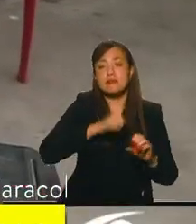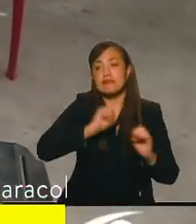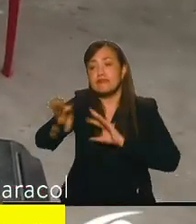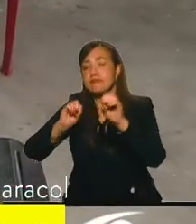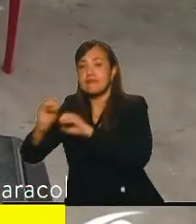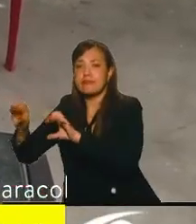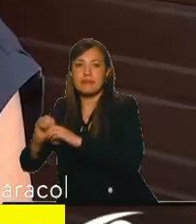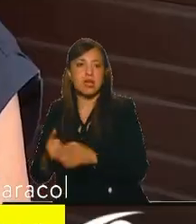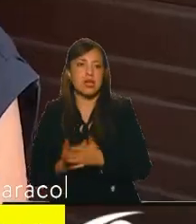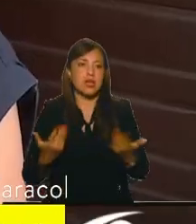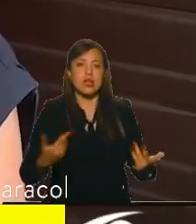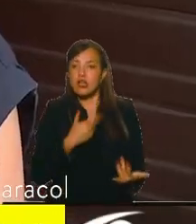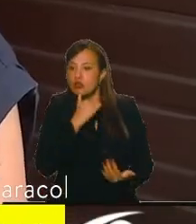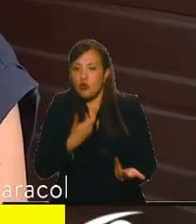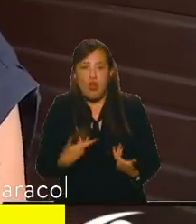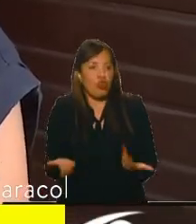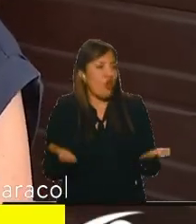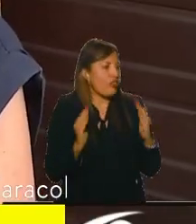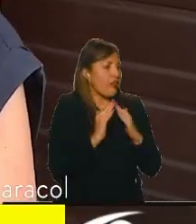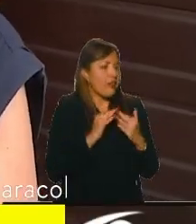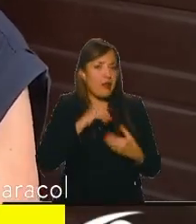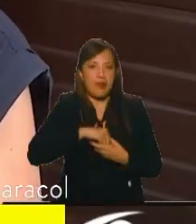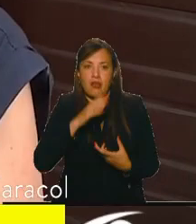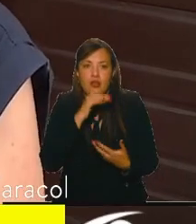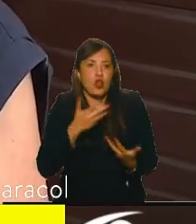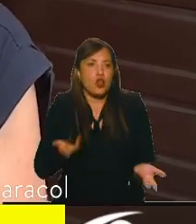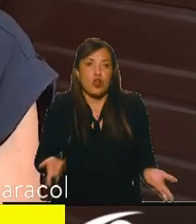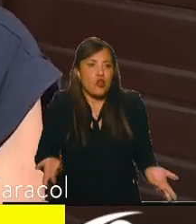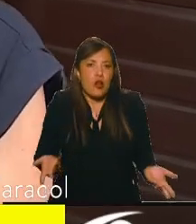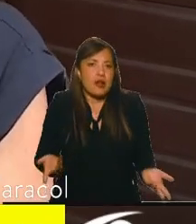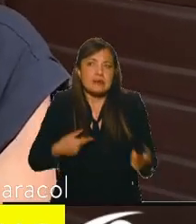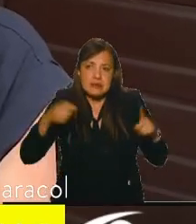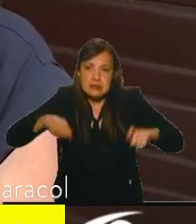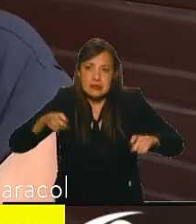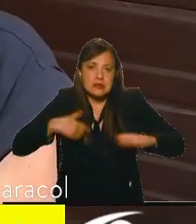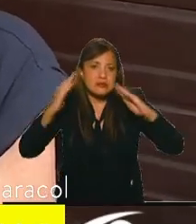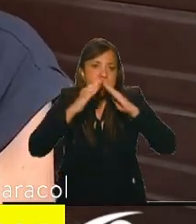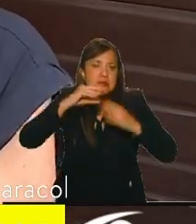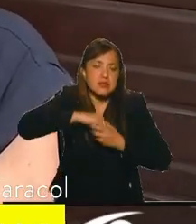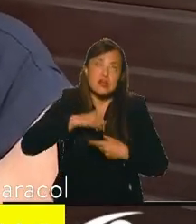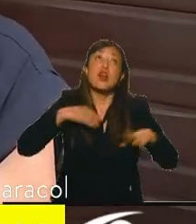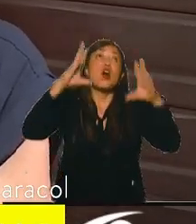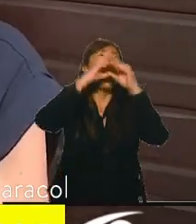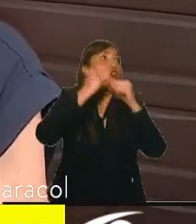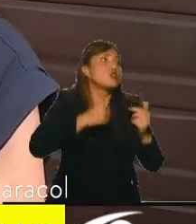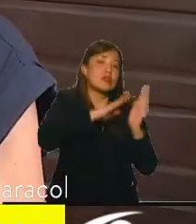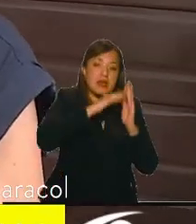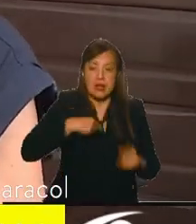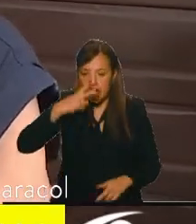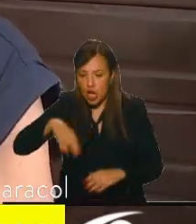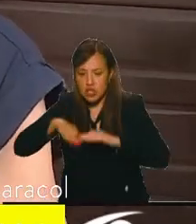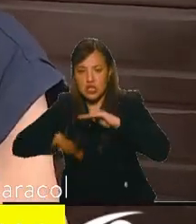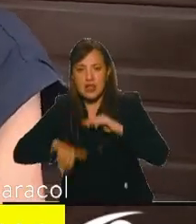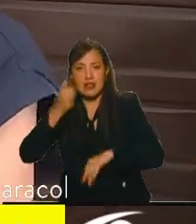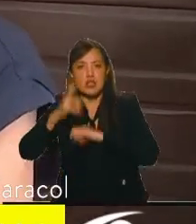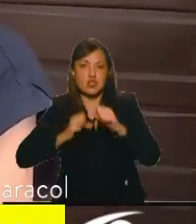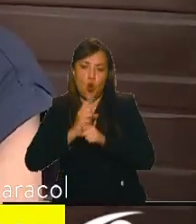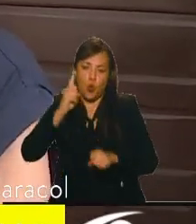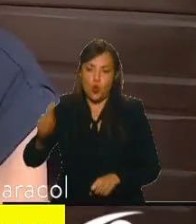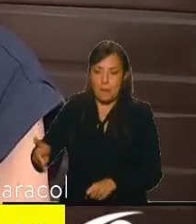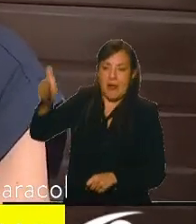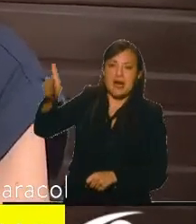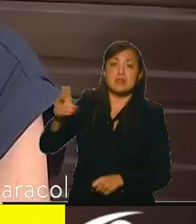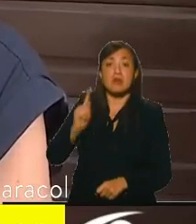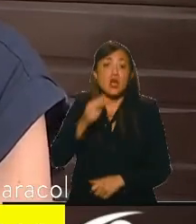No tenemos nada en donde vivir. Necesitamos un donde vivir, donde pasar la noche. Son menores de edad. Uno es grande, pero ellos